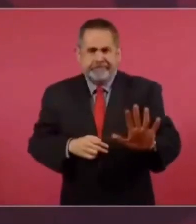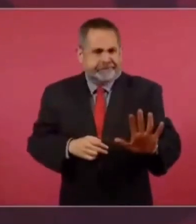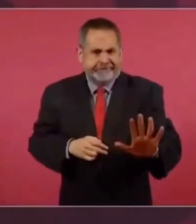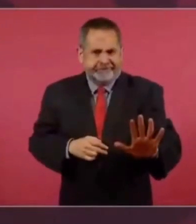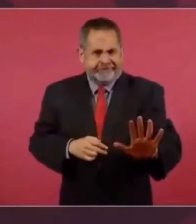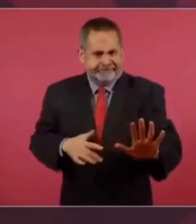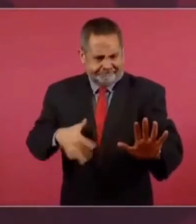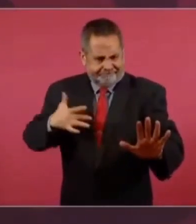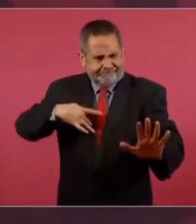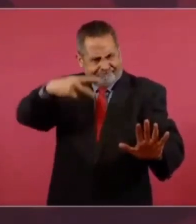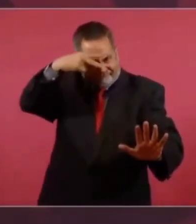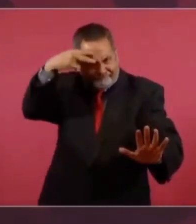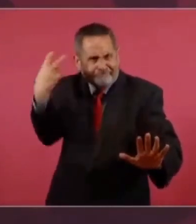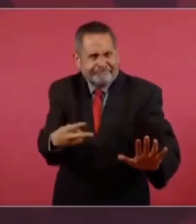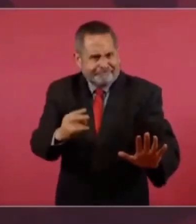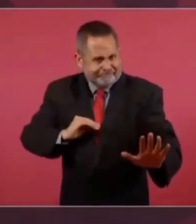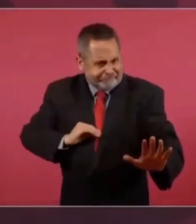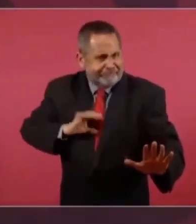inferioridad,